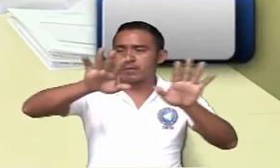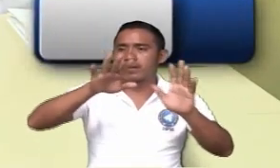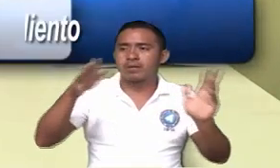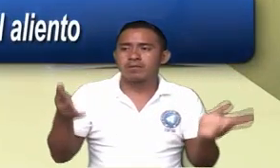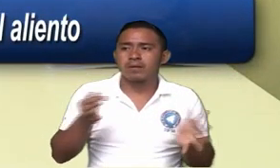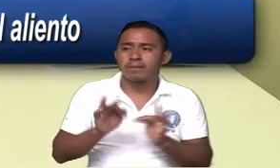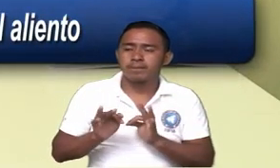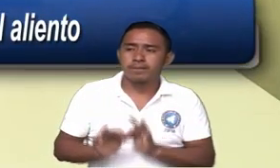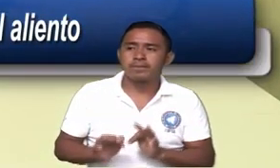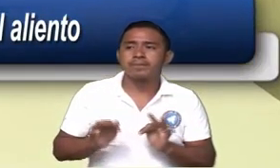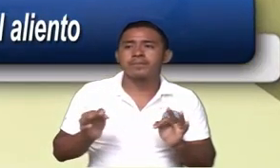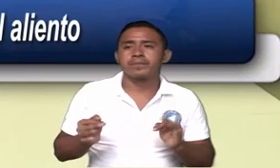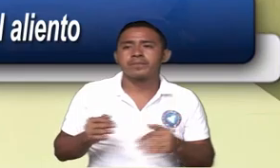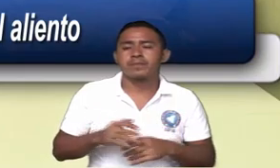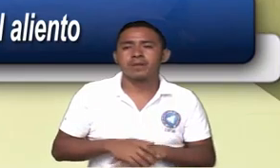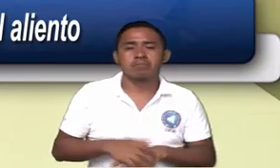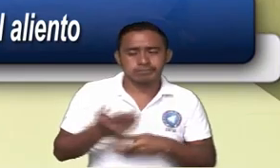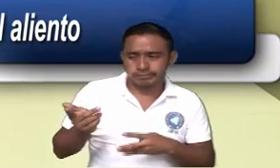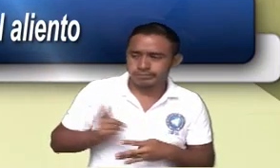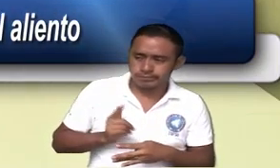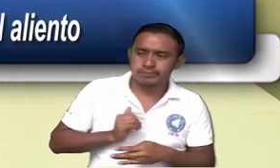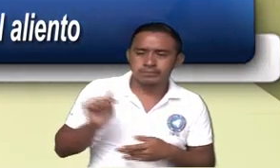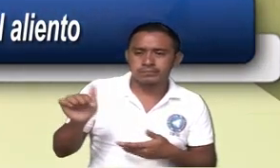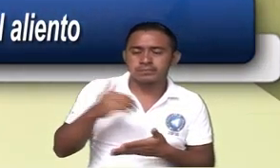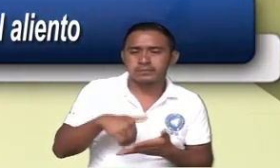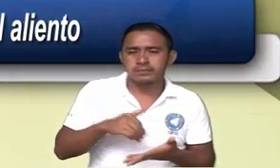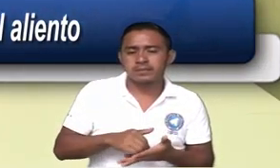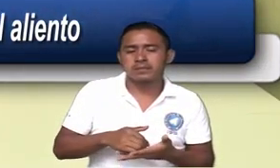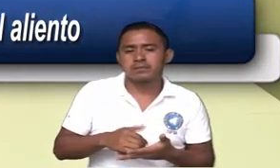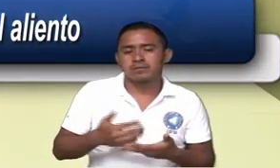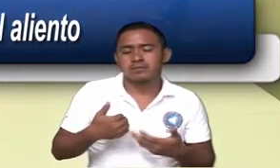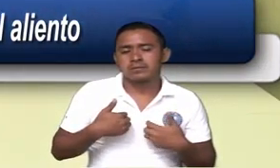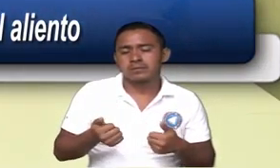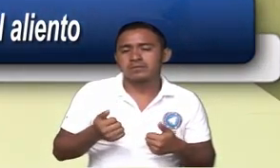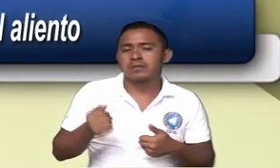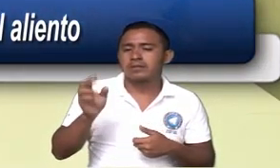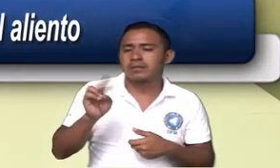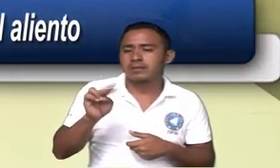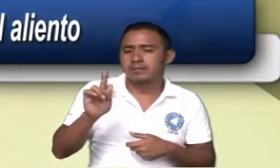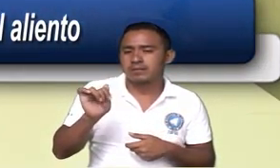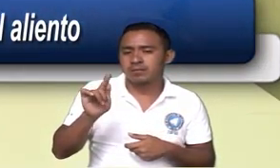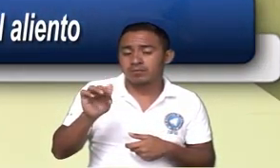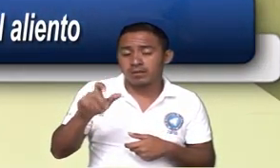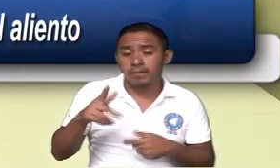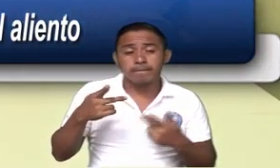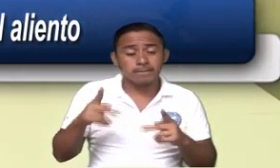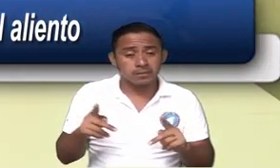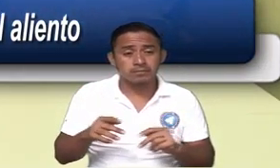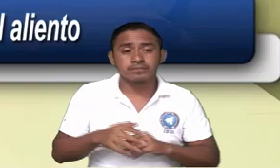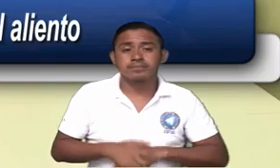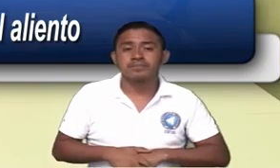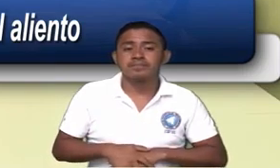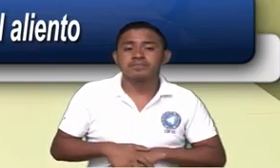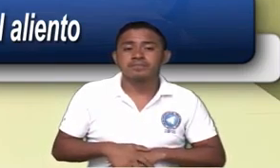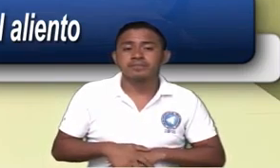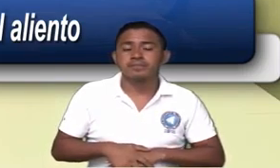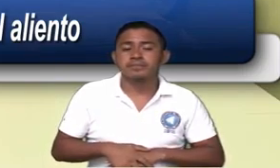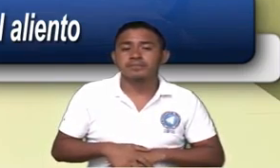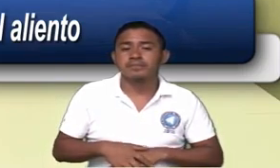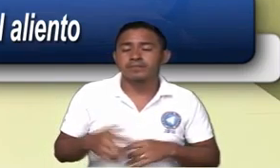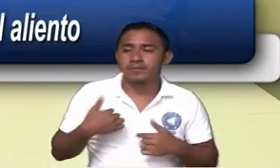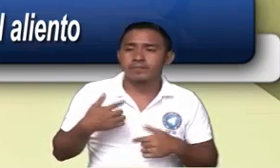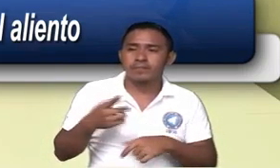está comprobada, aparte tenemos en el Centro de Salud Medicina Natural. Sin embargo, nosotros los